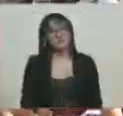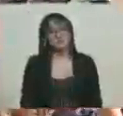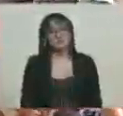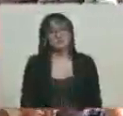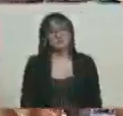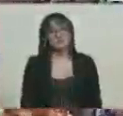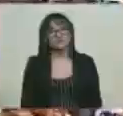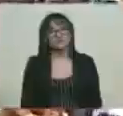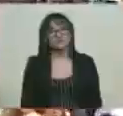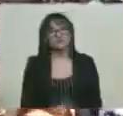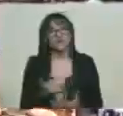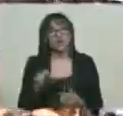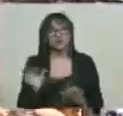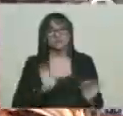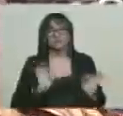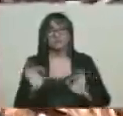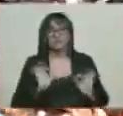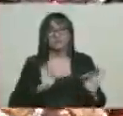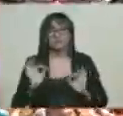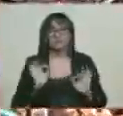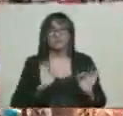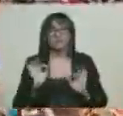Así que vamos a prepararnos.